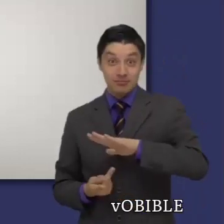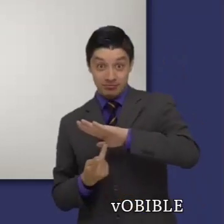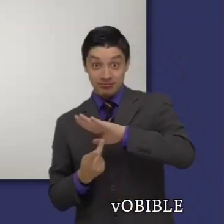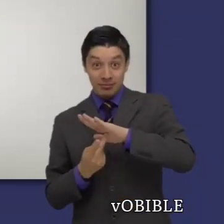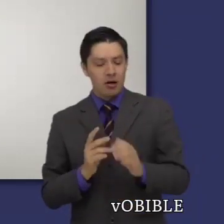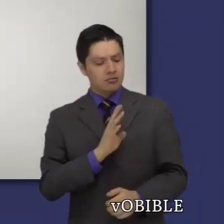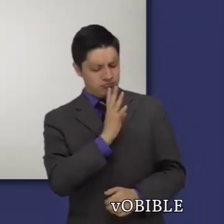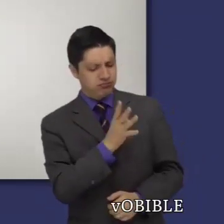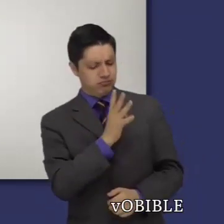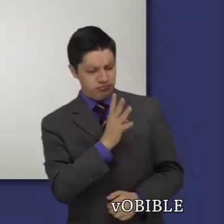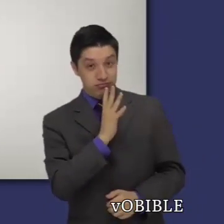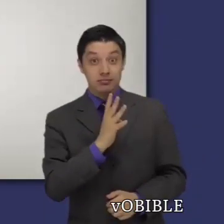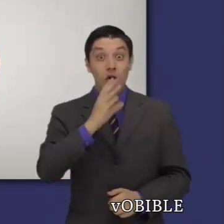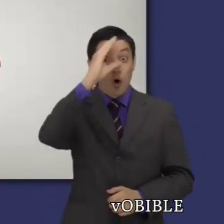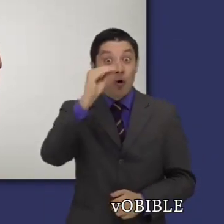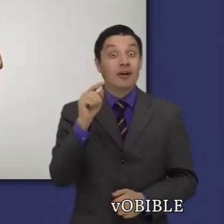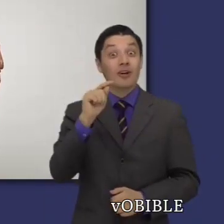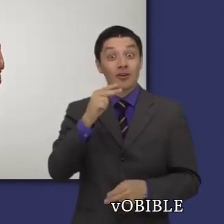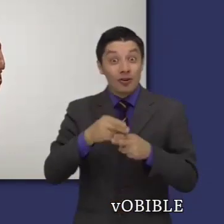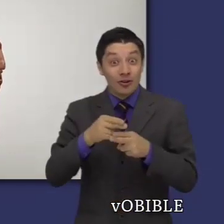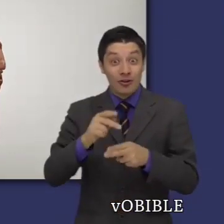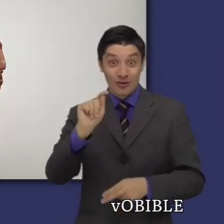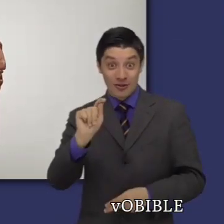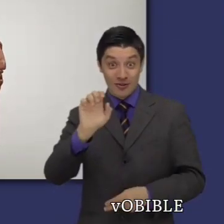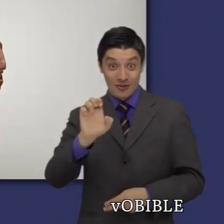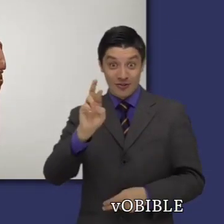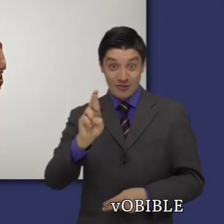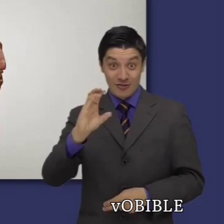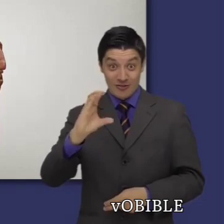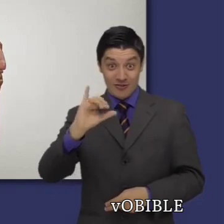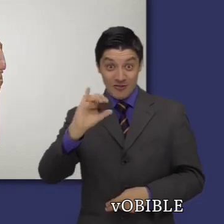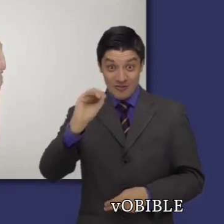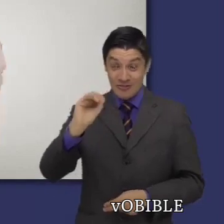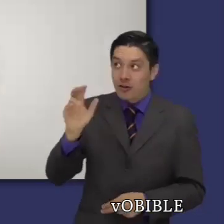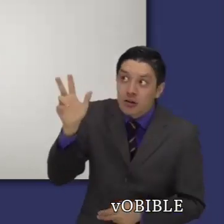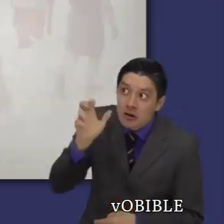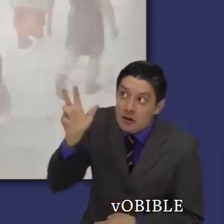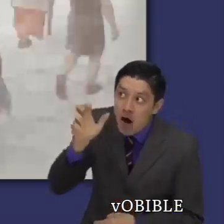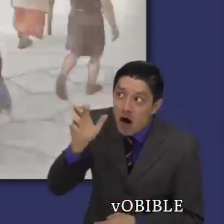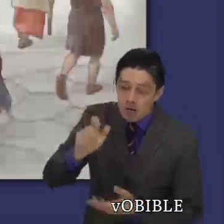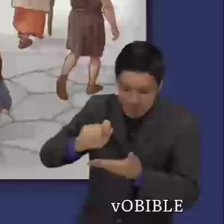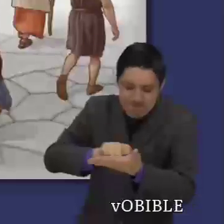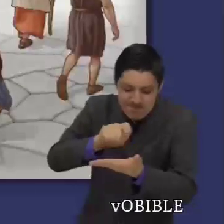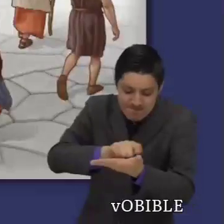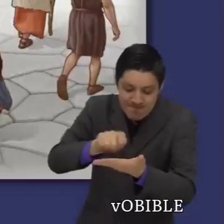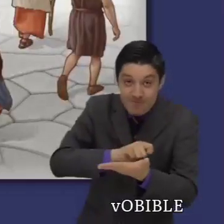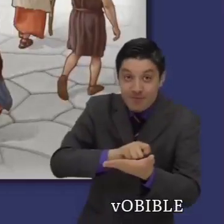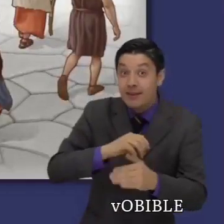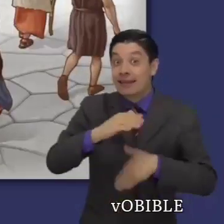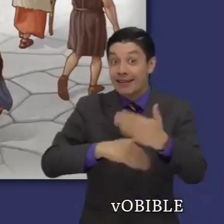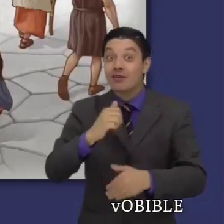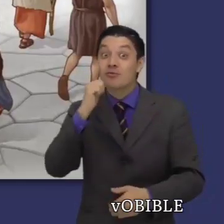¿Lo sabía? Pablo le dictó esta carta a Tercio para que la escribiera. Es posible que una hermana fiel